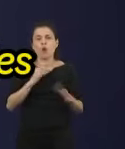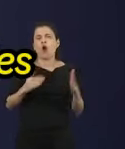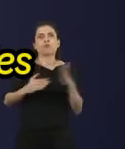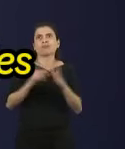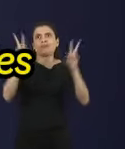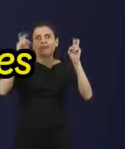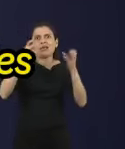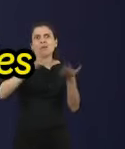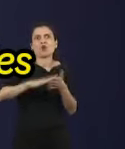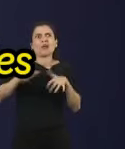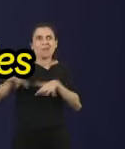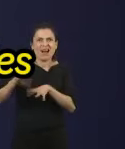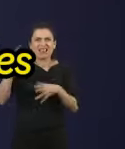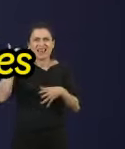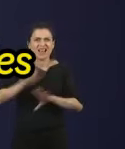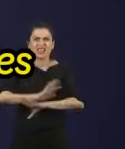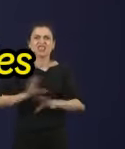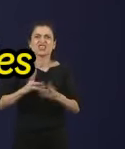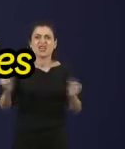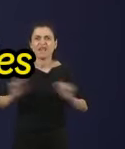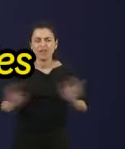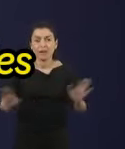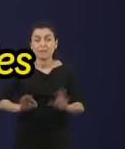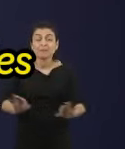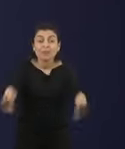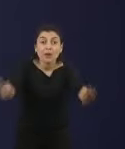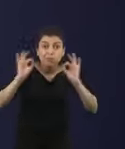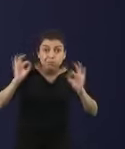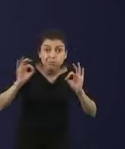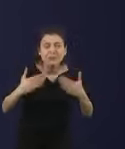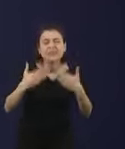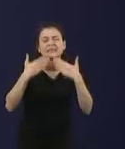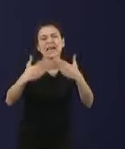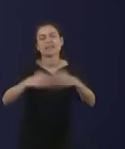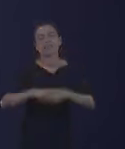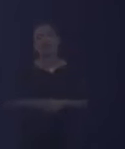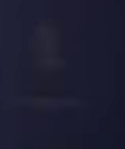agenda hablar el tema de las universidades listo Gracias